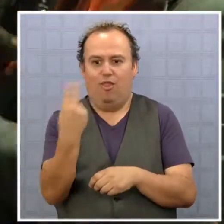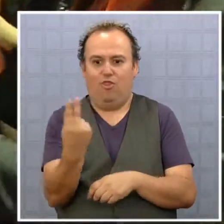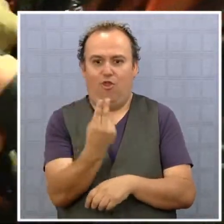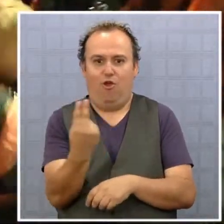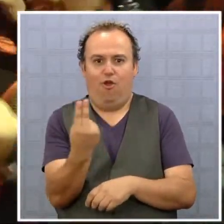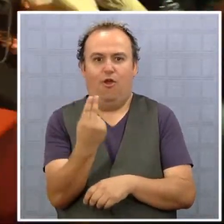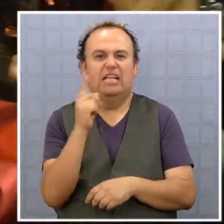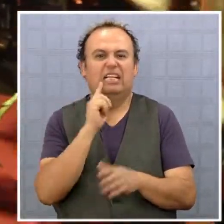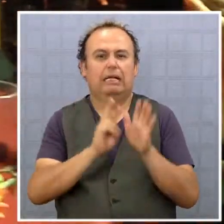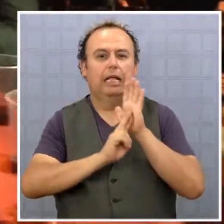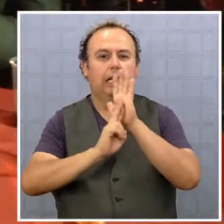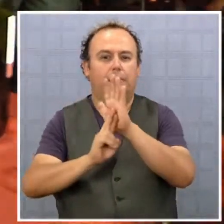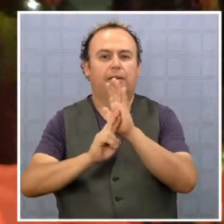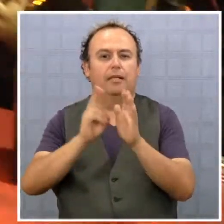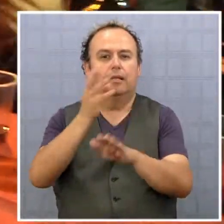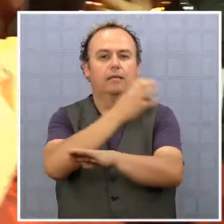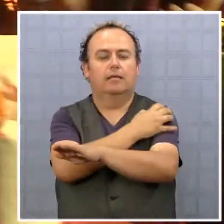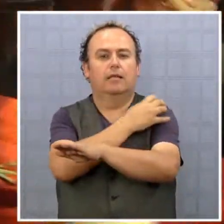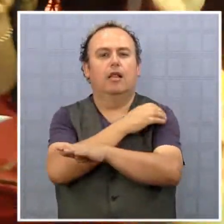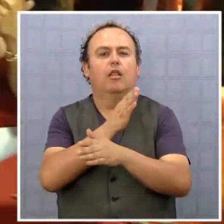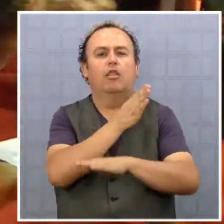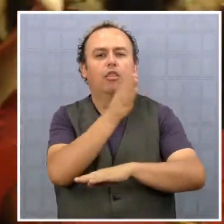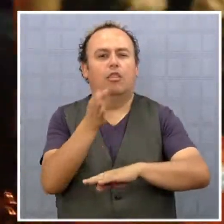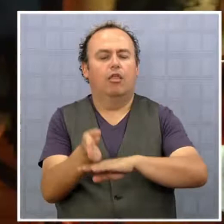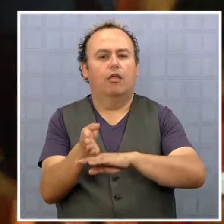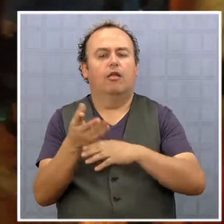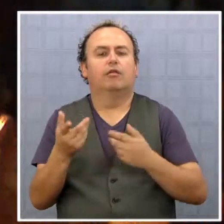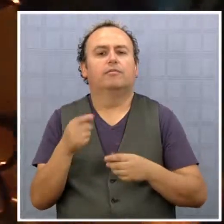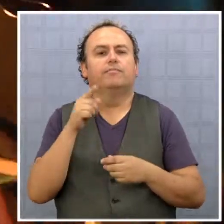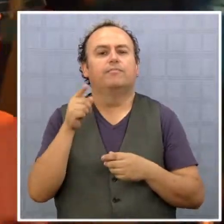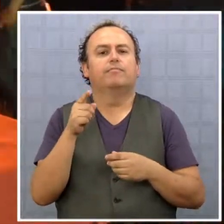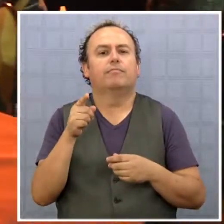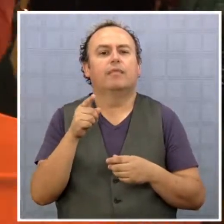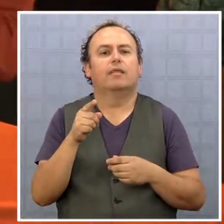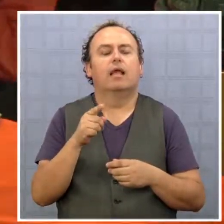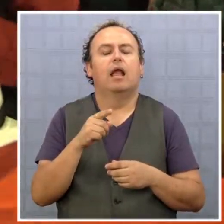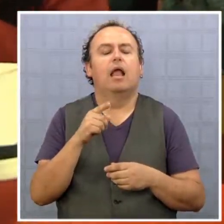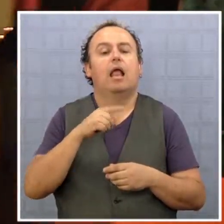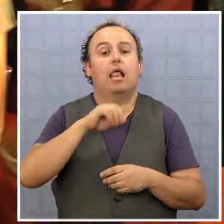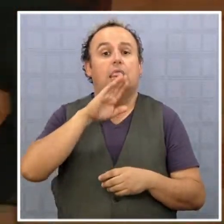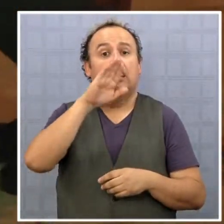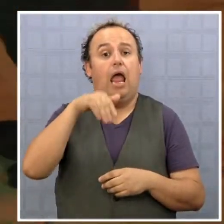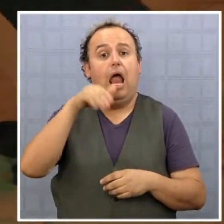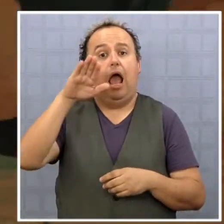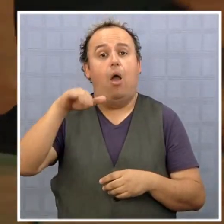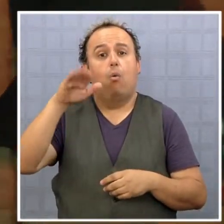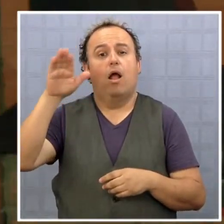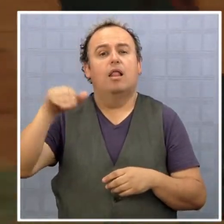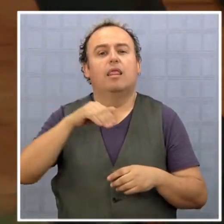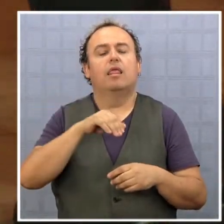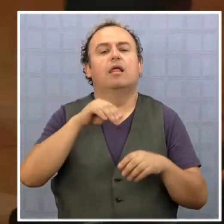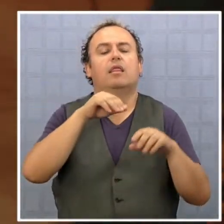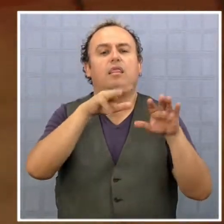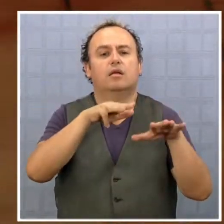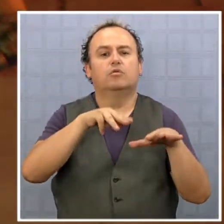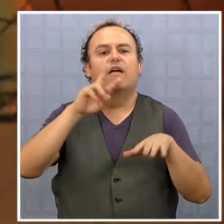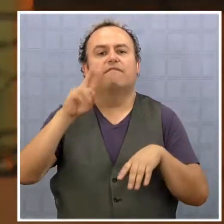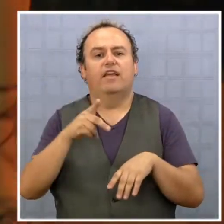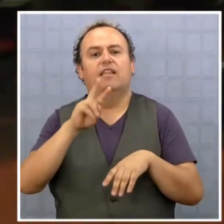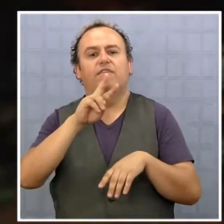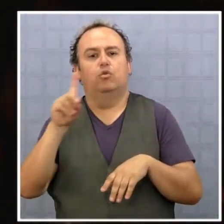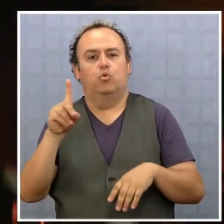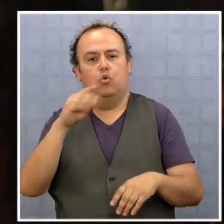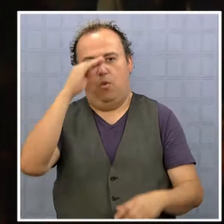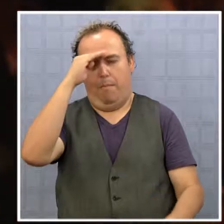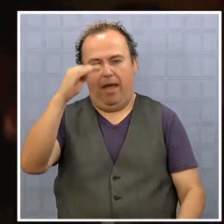que representará a la región en el Nacional de la Especialidad a realizarse en Talcahuano los días 19, 20 y 21 de